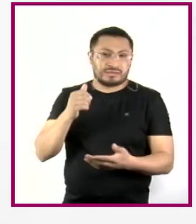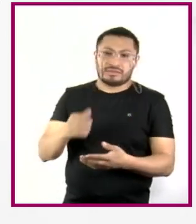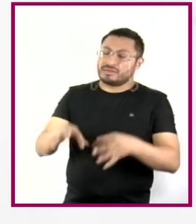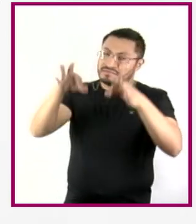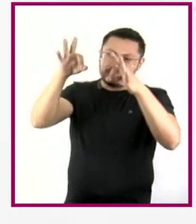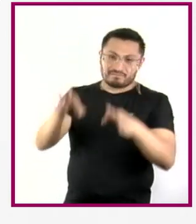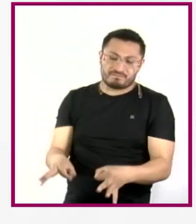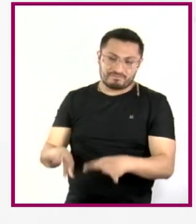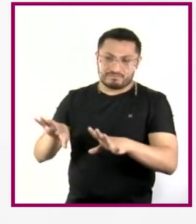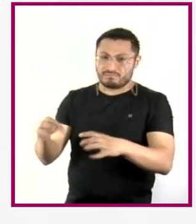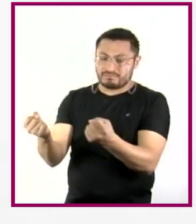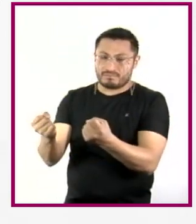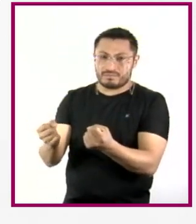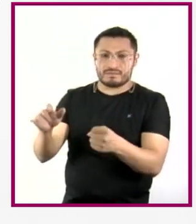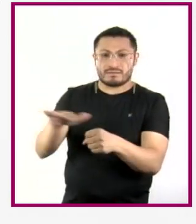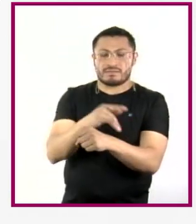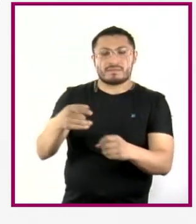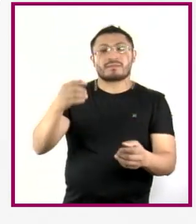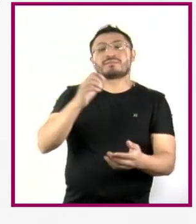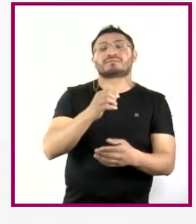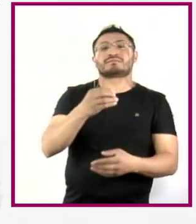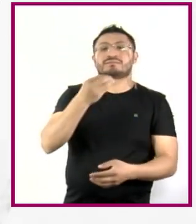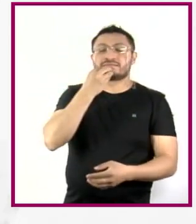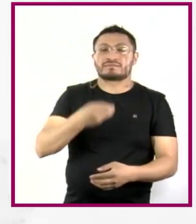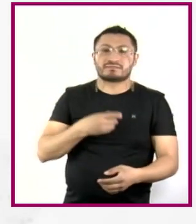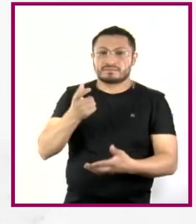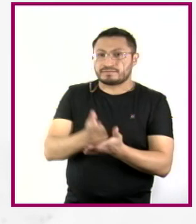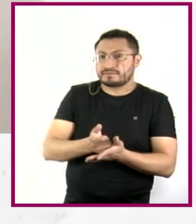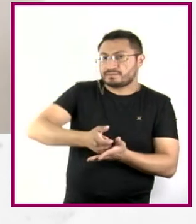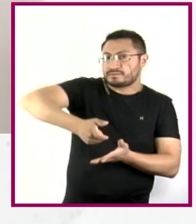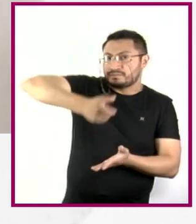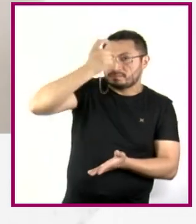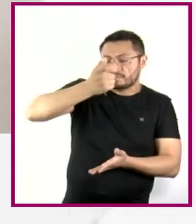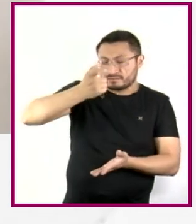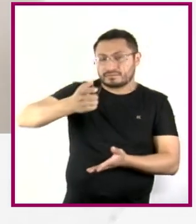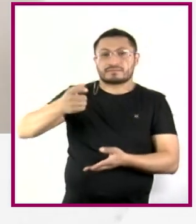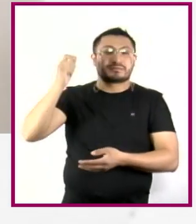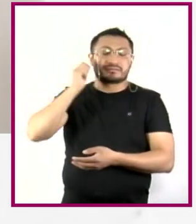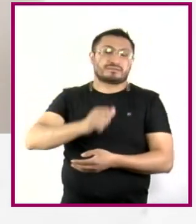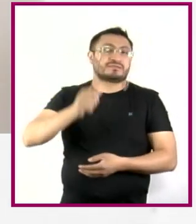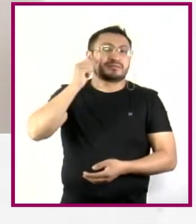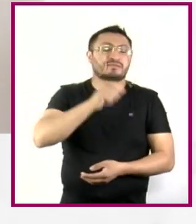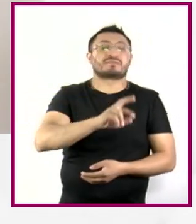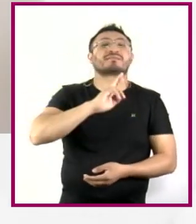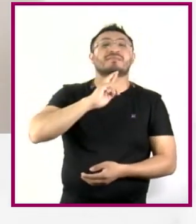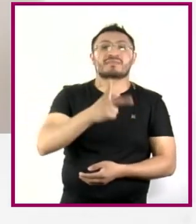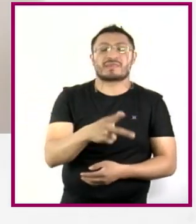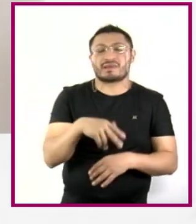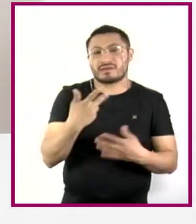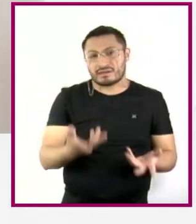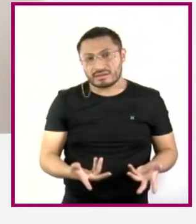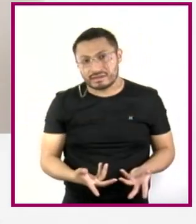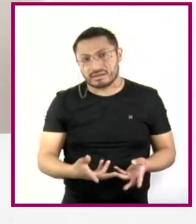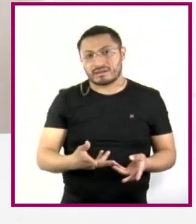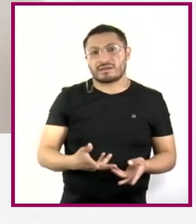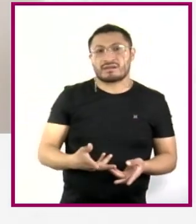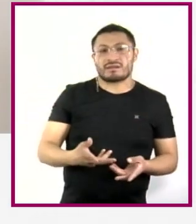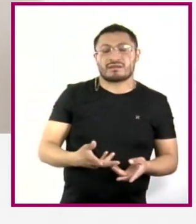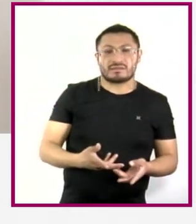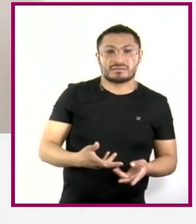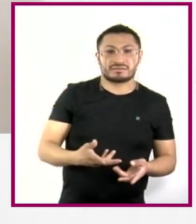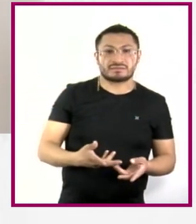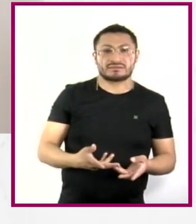daño ambiental, porque por muy cara que sea la prevención, siempre va a ser más asequible que descontaminar, que